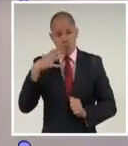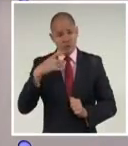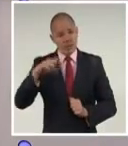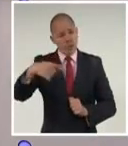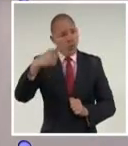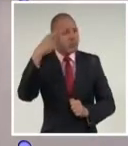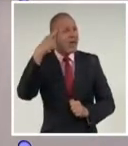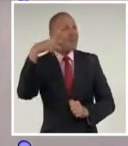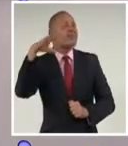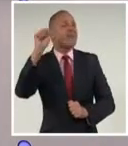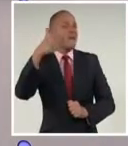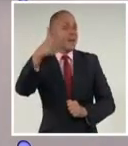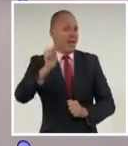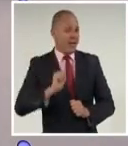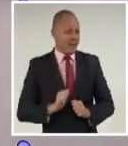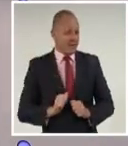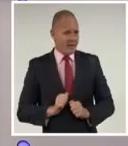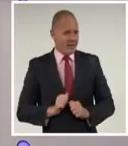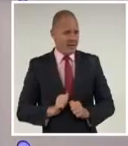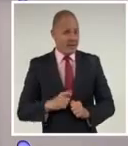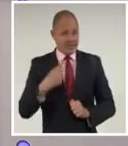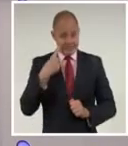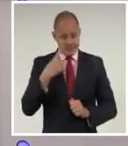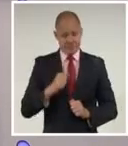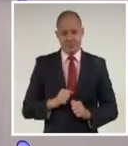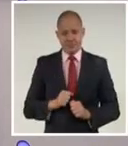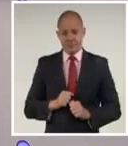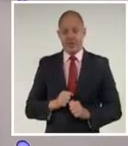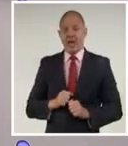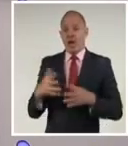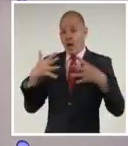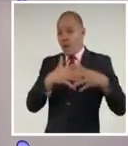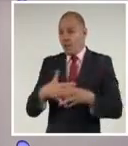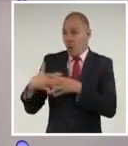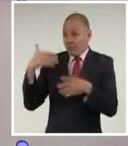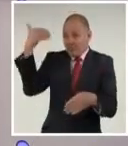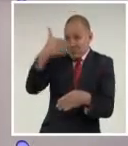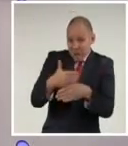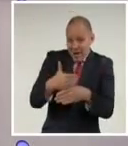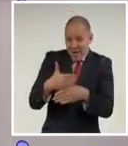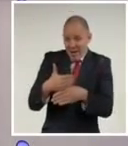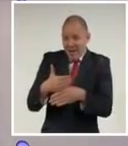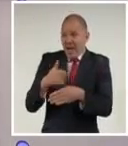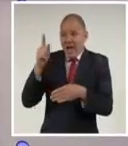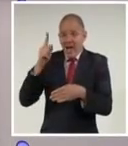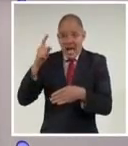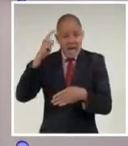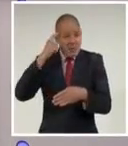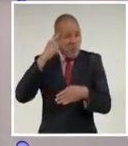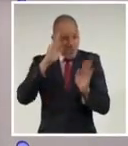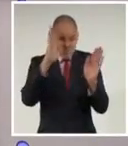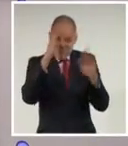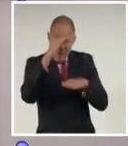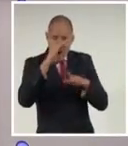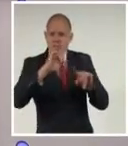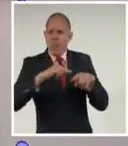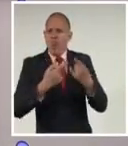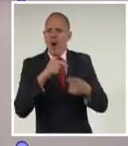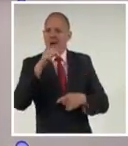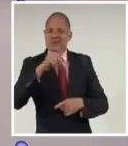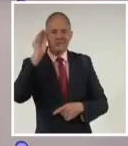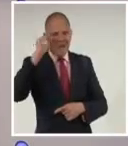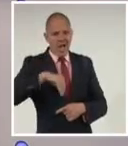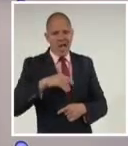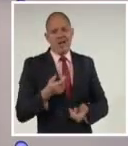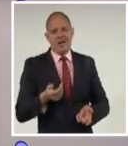días. El país que lo impone no tolerará jamás que exista una revolución que desafíe su poder por el sencillo hecho de haber tomado